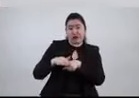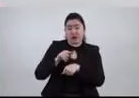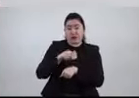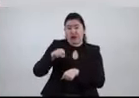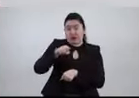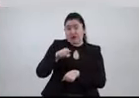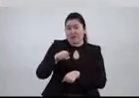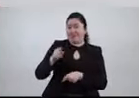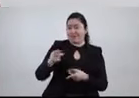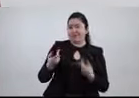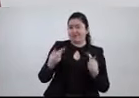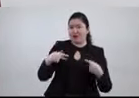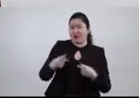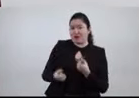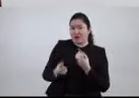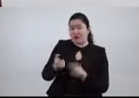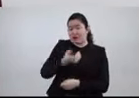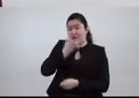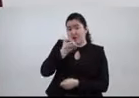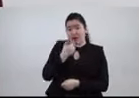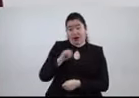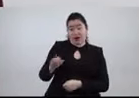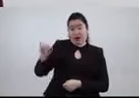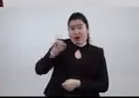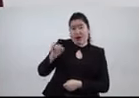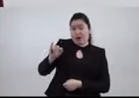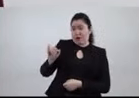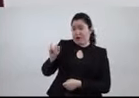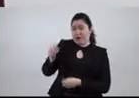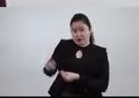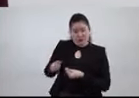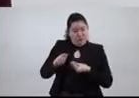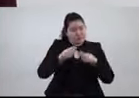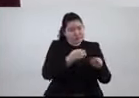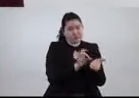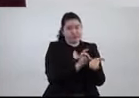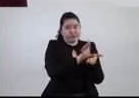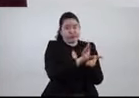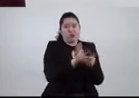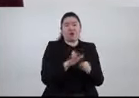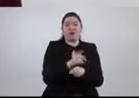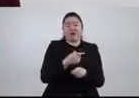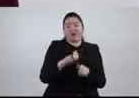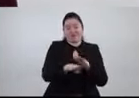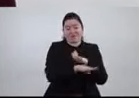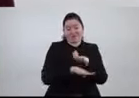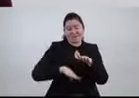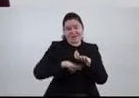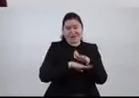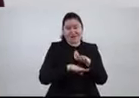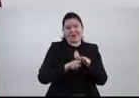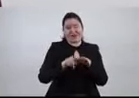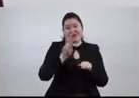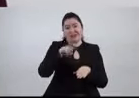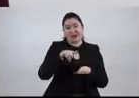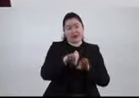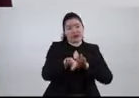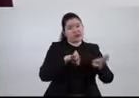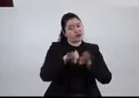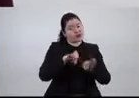mayoría, un buen número de ellos se entregaron el mismo jueves. Tal vez el sector más grande pues es lo que tiene que ver con educación básica, que es claramente donde hay